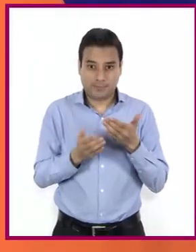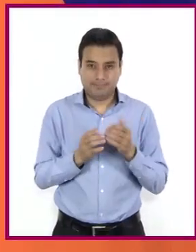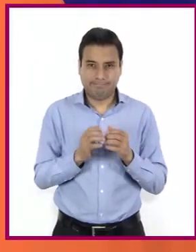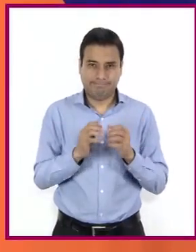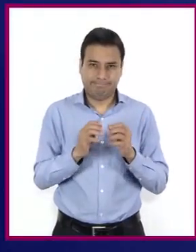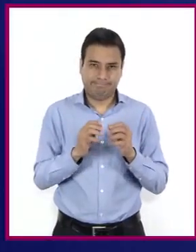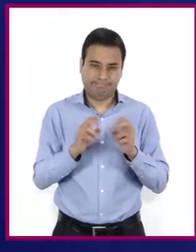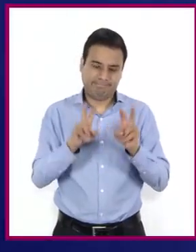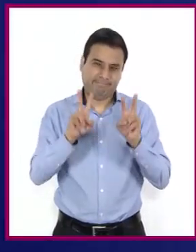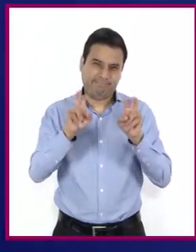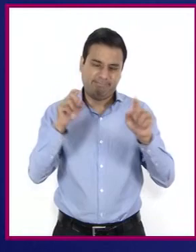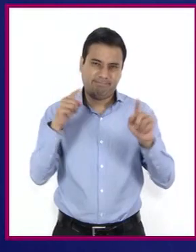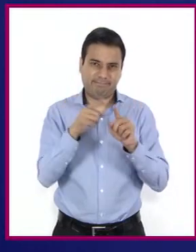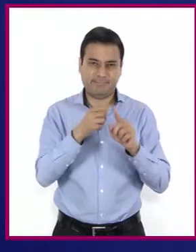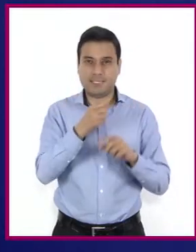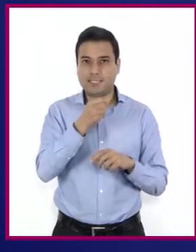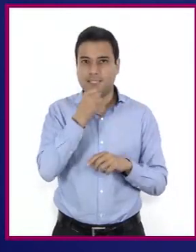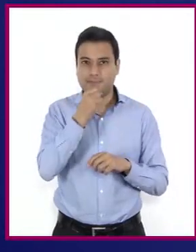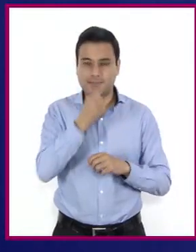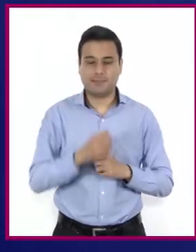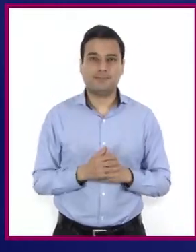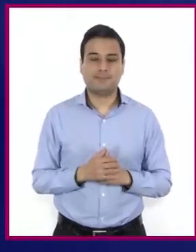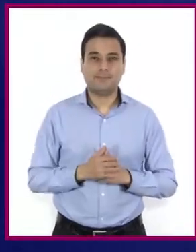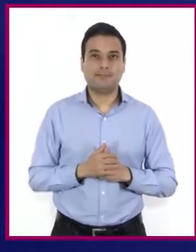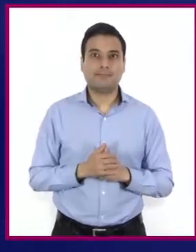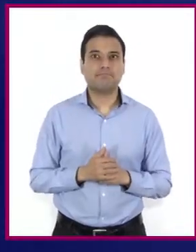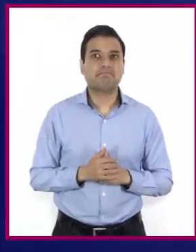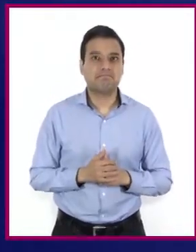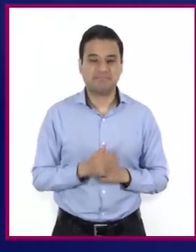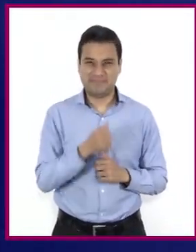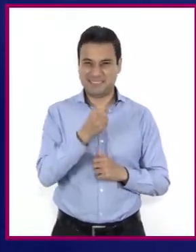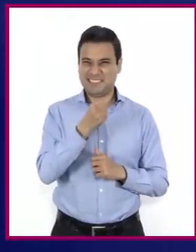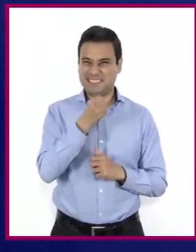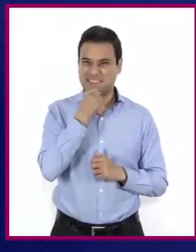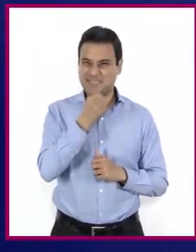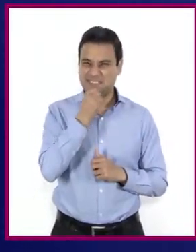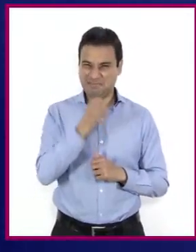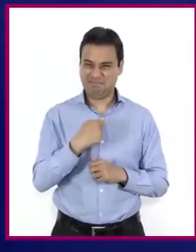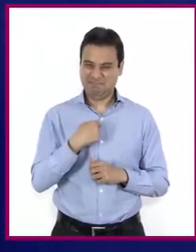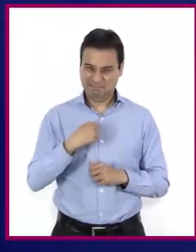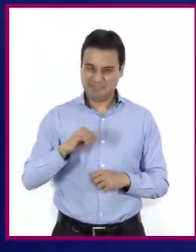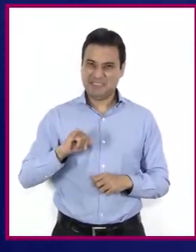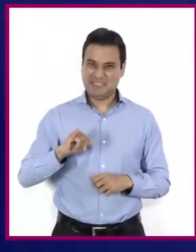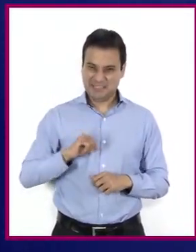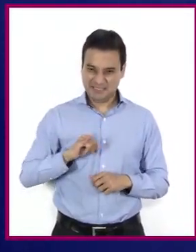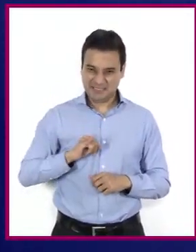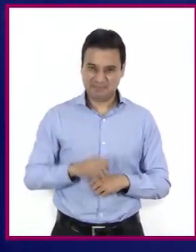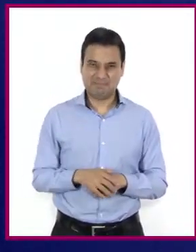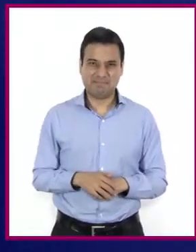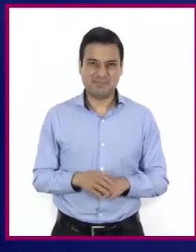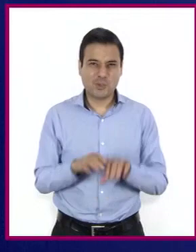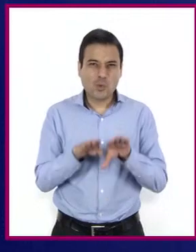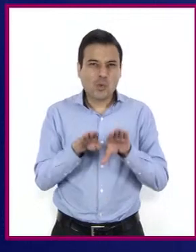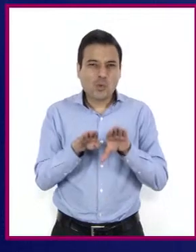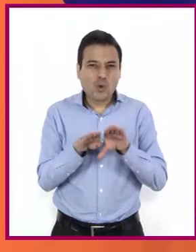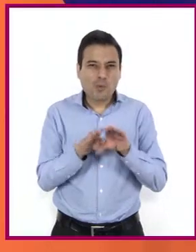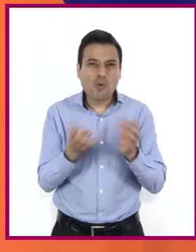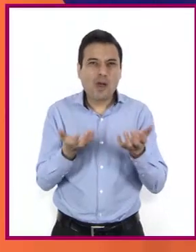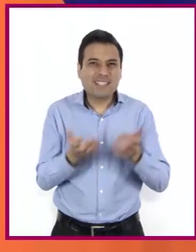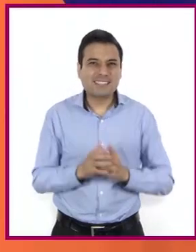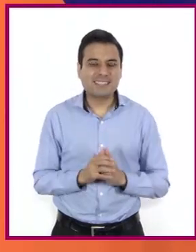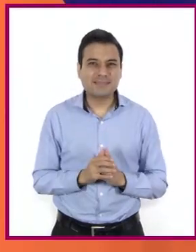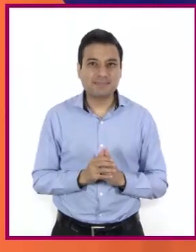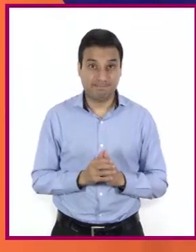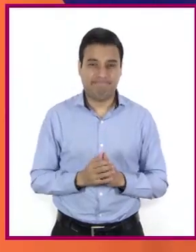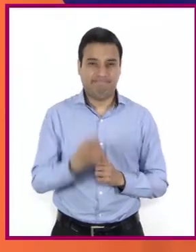entrevista. Sí, profesora. A mí me da curiosidad eso de la entrevista. Querría saber cómo se hacen en este contexto.